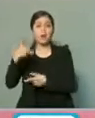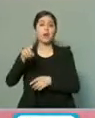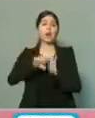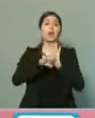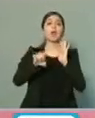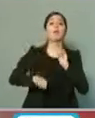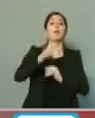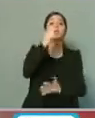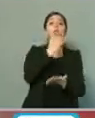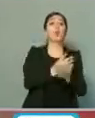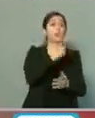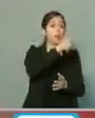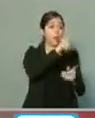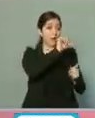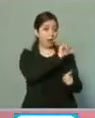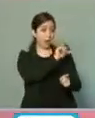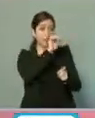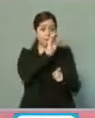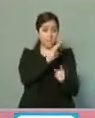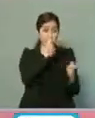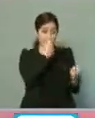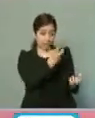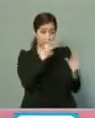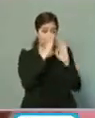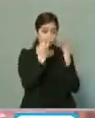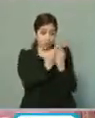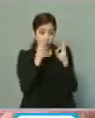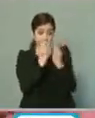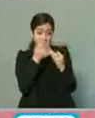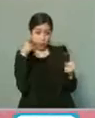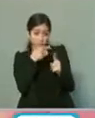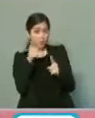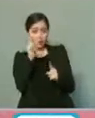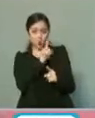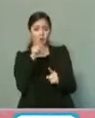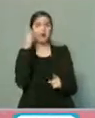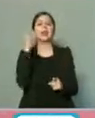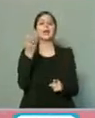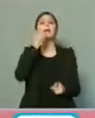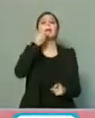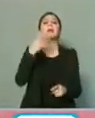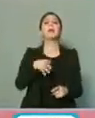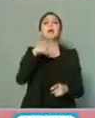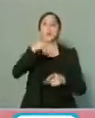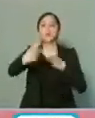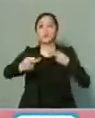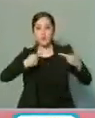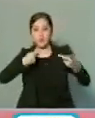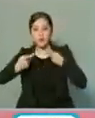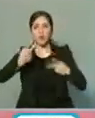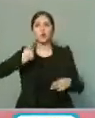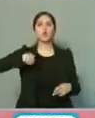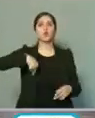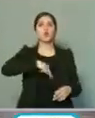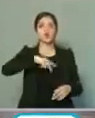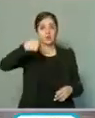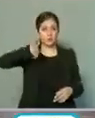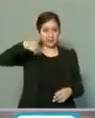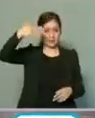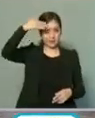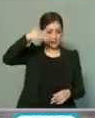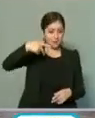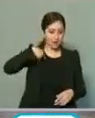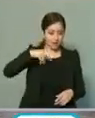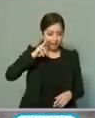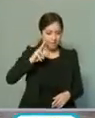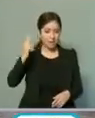y entonces tienen que encajar así. El preparar, eso es romántico, eso es romanticismo, y eso es lo que deberíamos también, de verdad, pues echarnos un